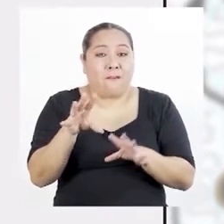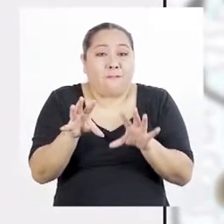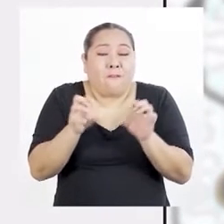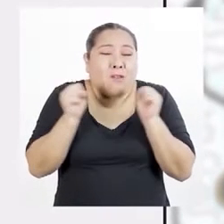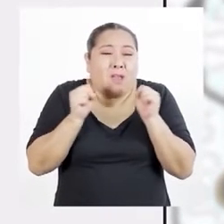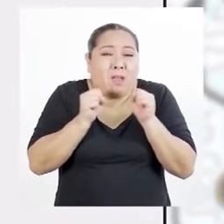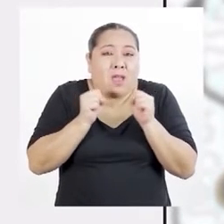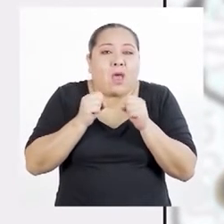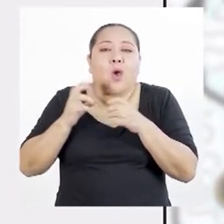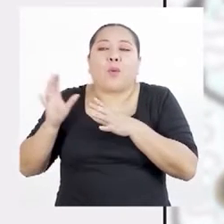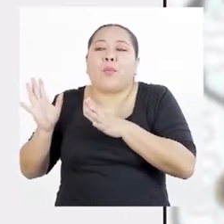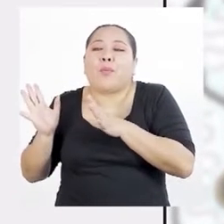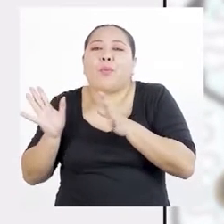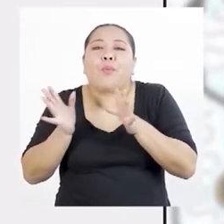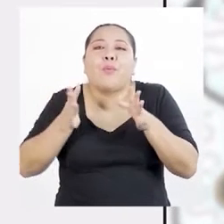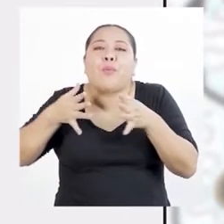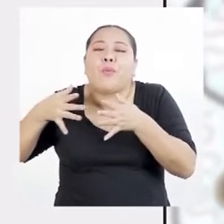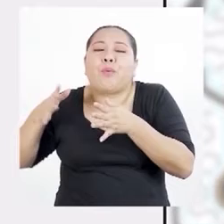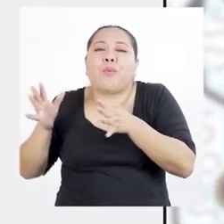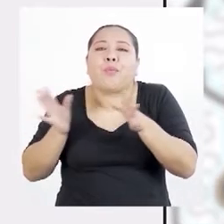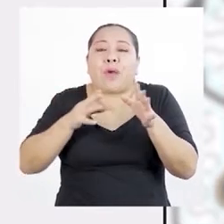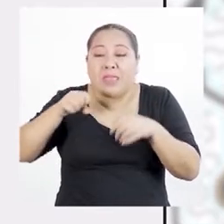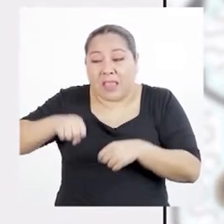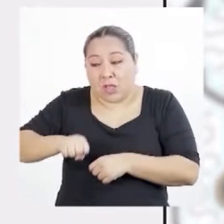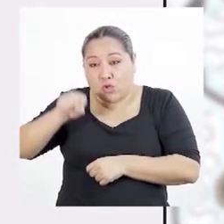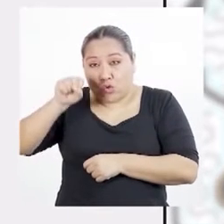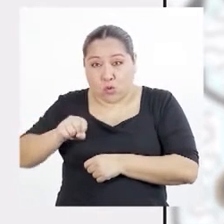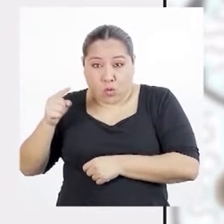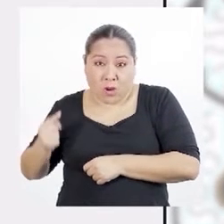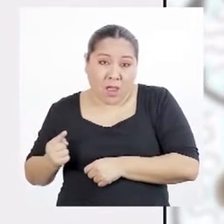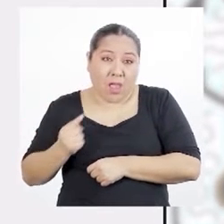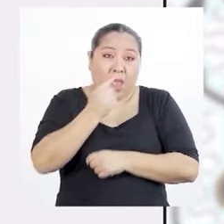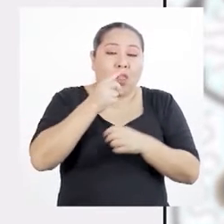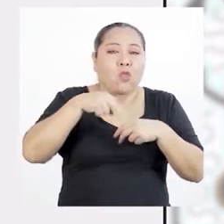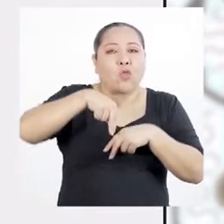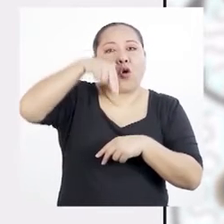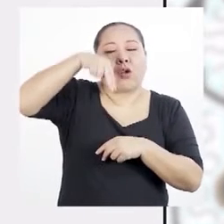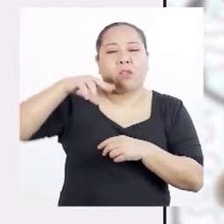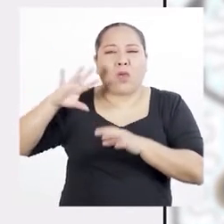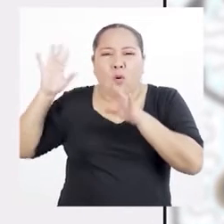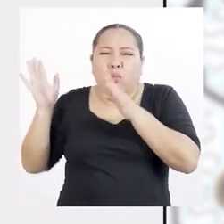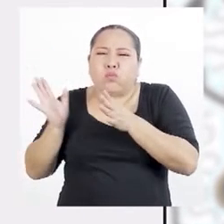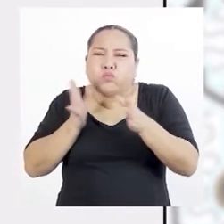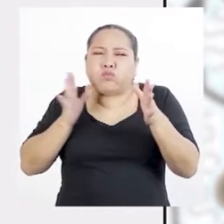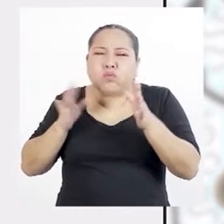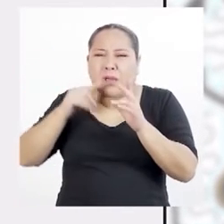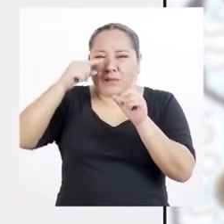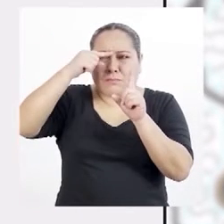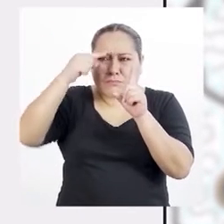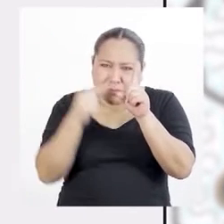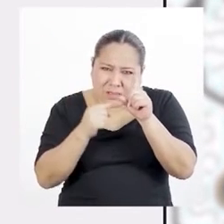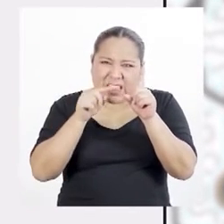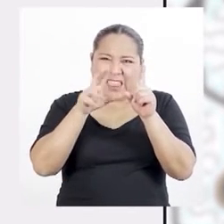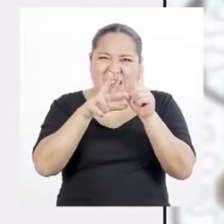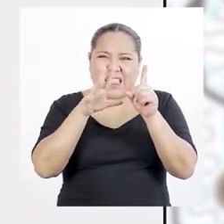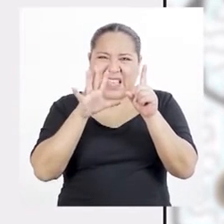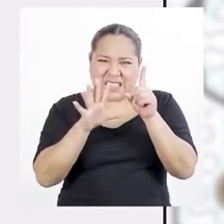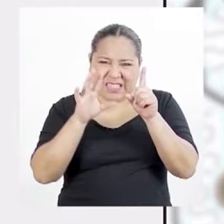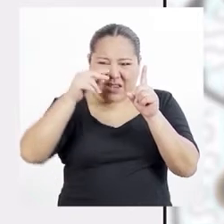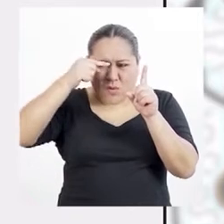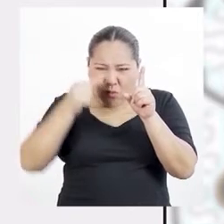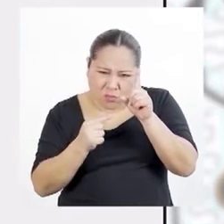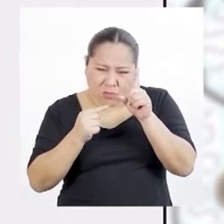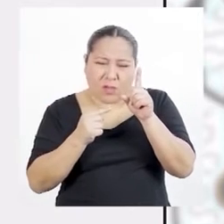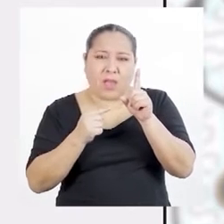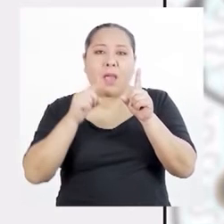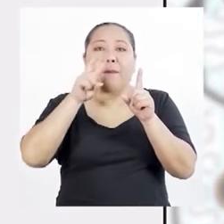la llegada de aire frío a la selva de sur a norte. Las temperaturas máximas caen de 35 grados centígrados a